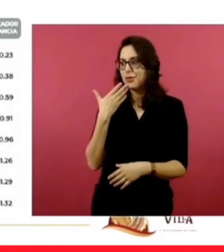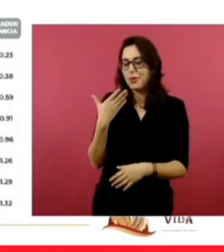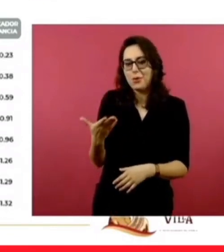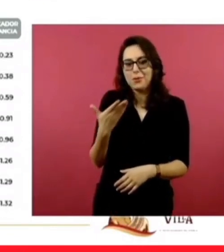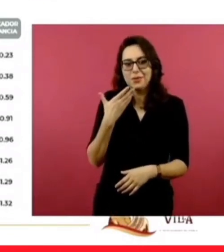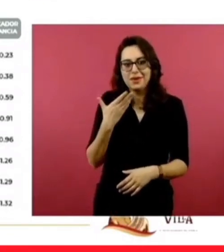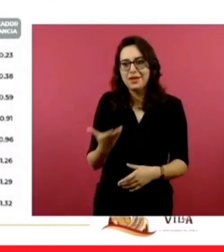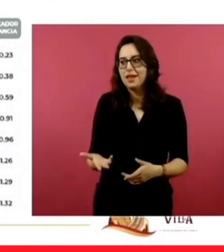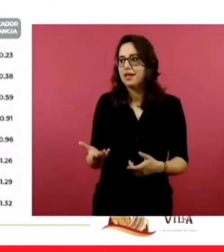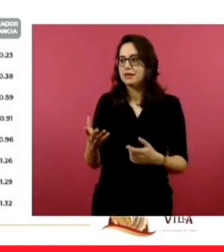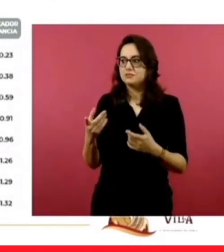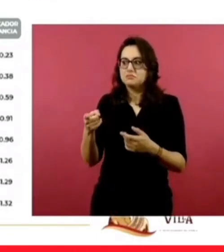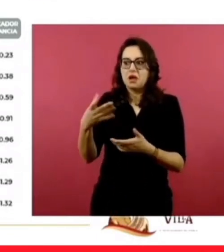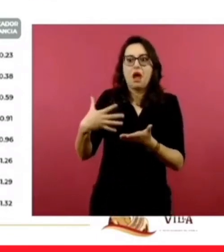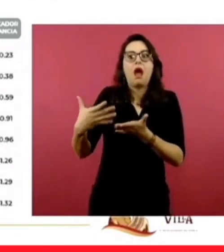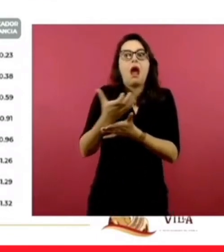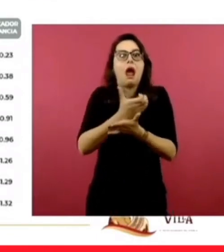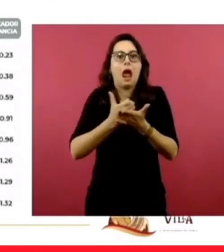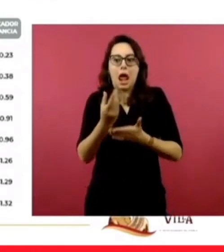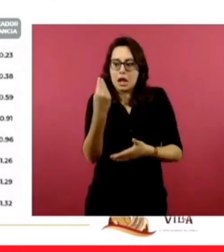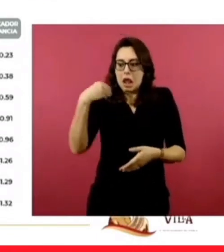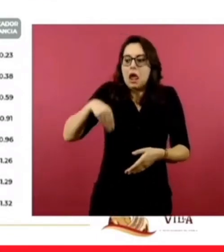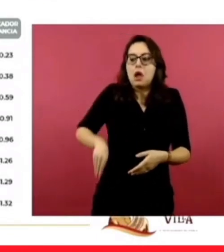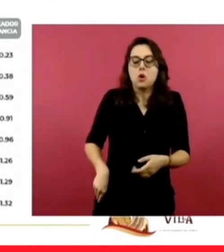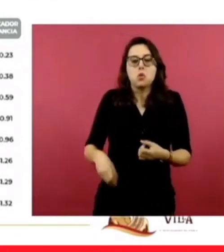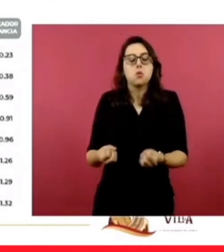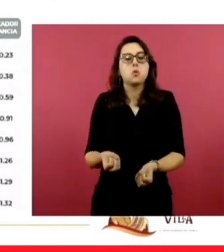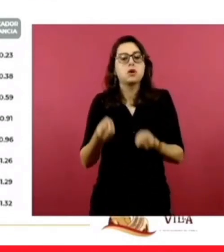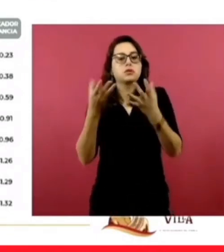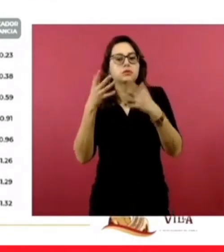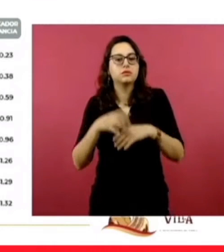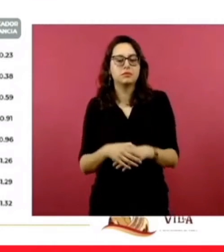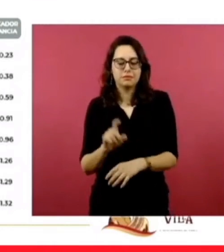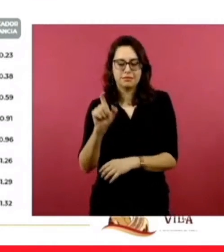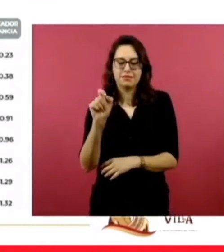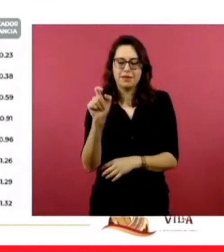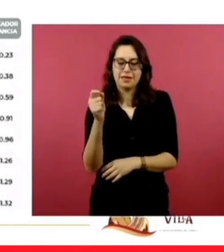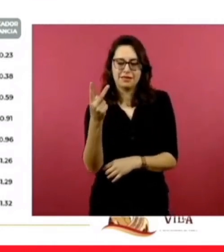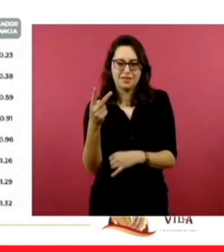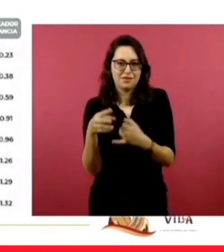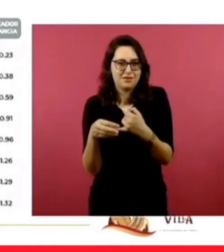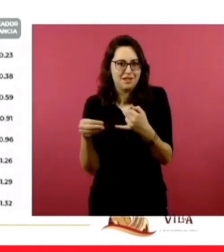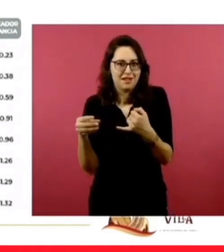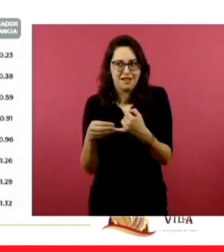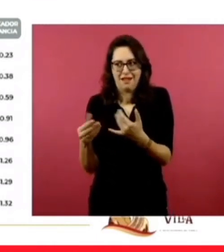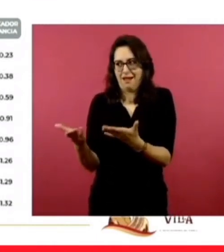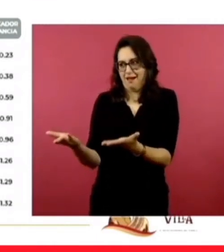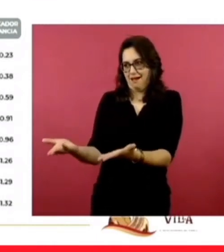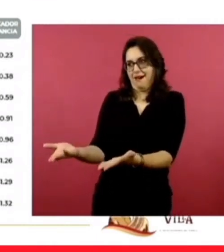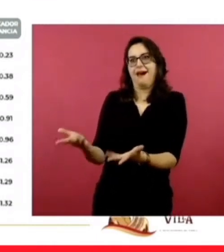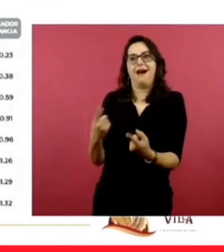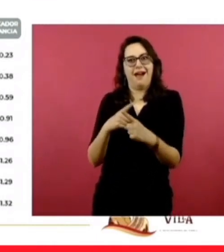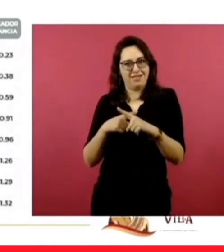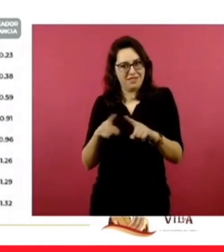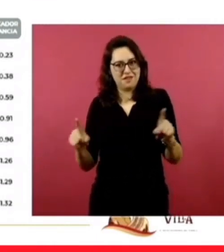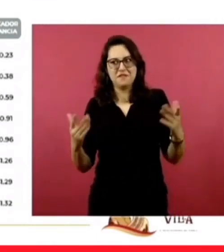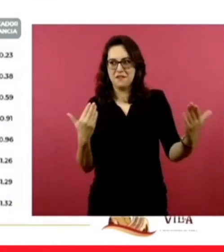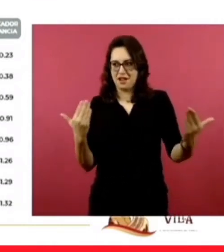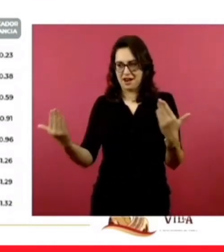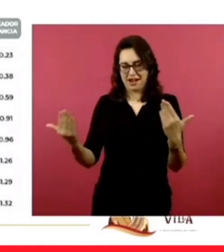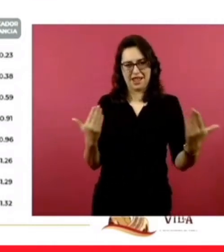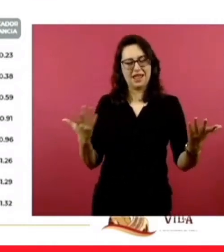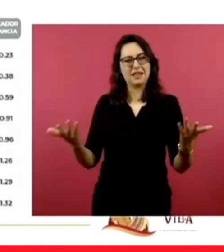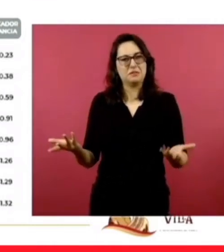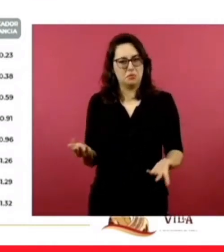que estaba cobrando Petro-7. Esperamos que esta semana no sean así de abusivos. Chevron es el precio